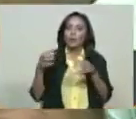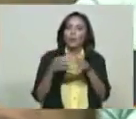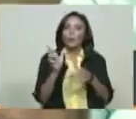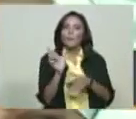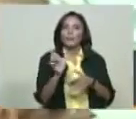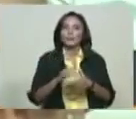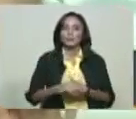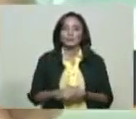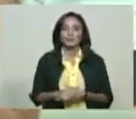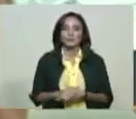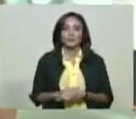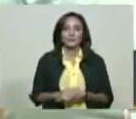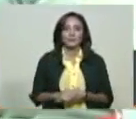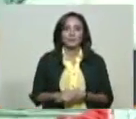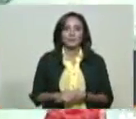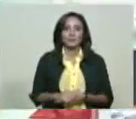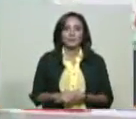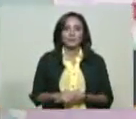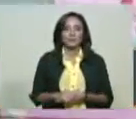formación educación